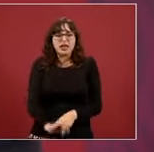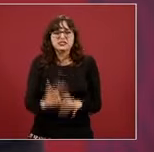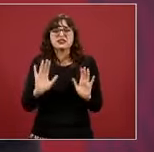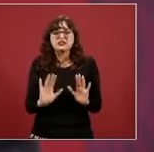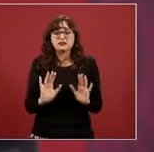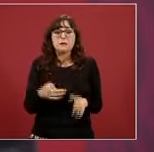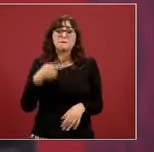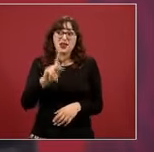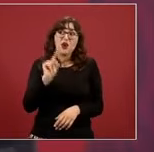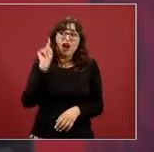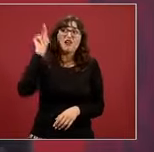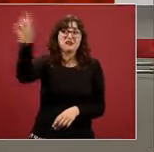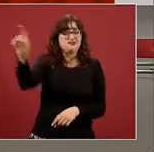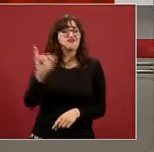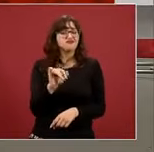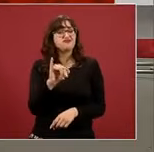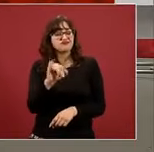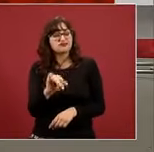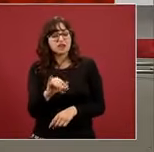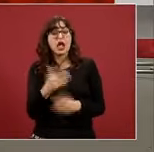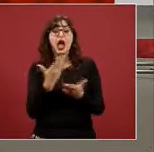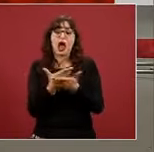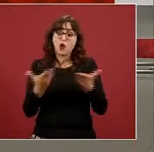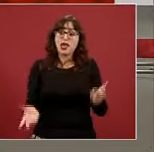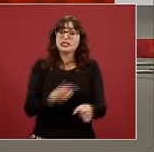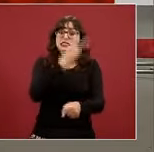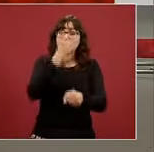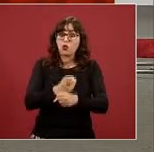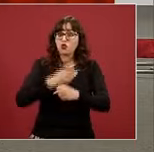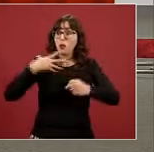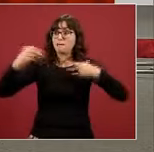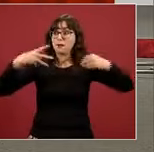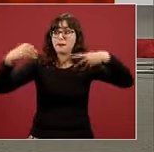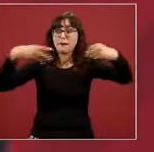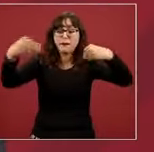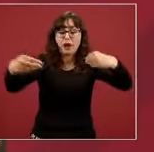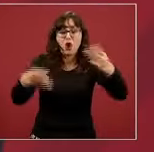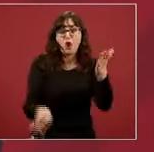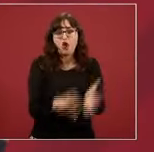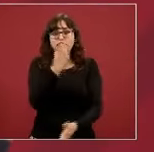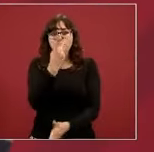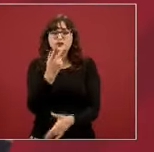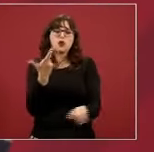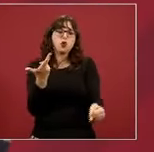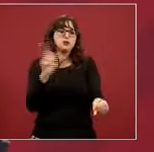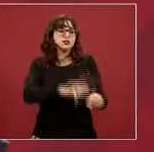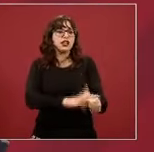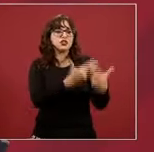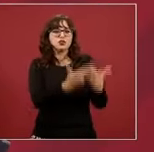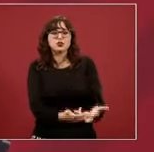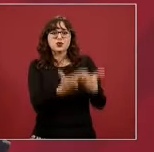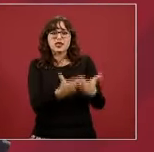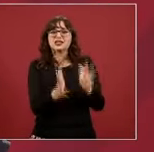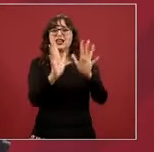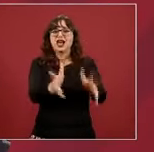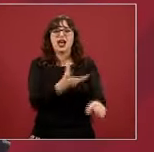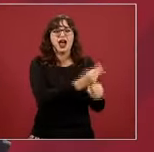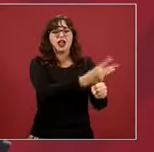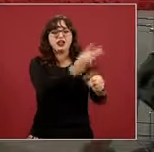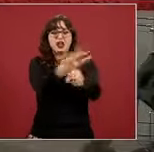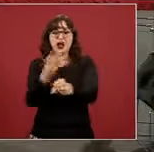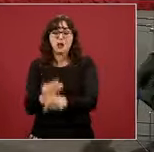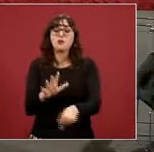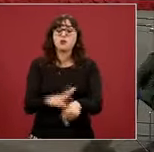vez pasada esa primera experiencia han hecho previsiones para que no se saturen. Entonces, todos estos elementos hoy permiten tener